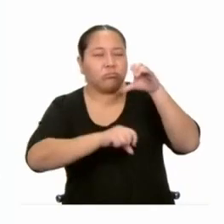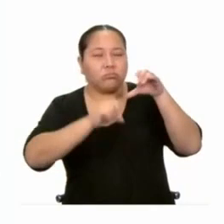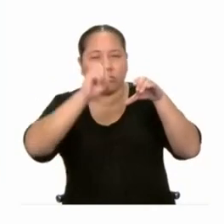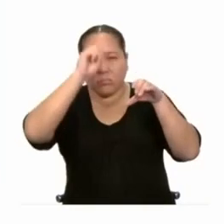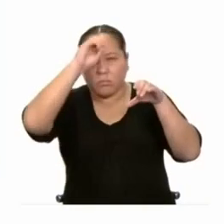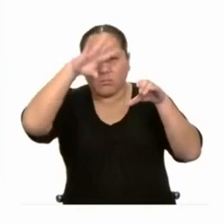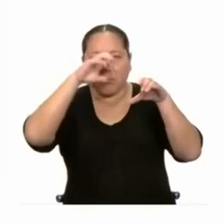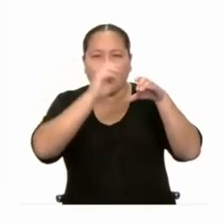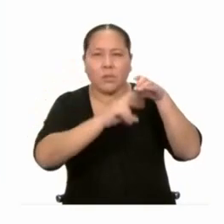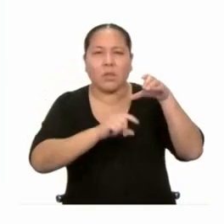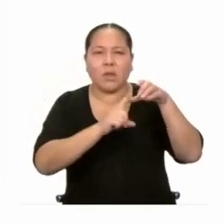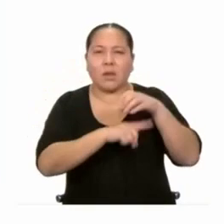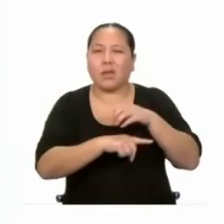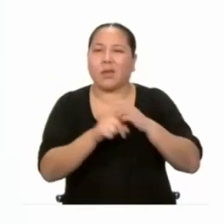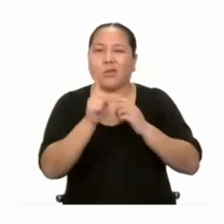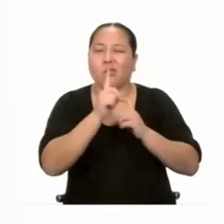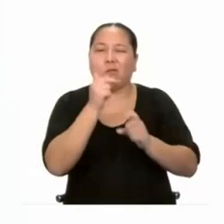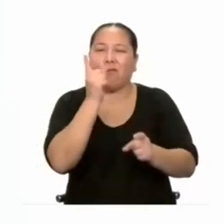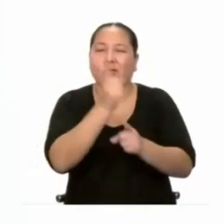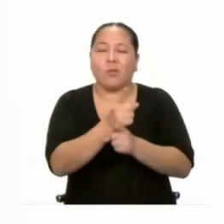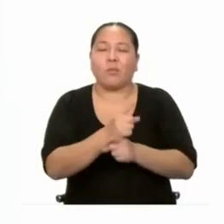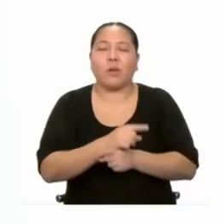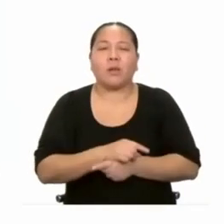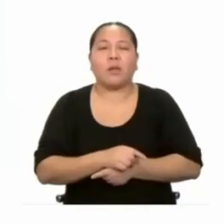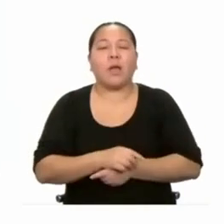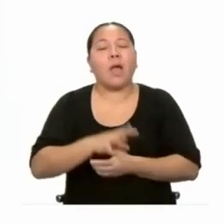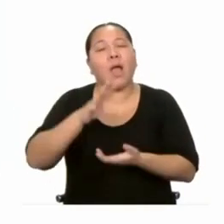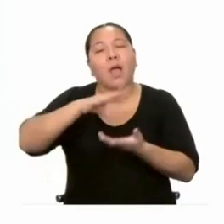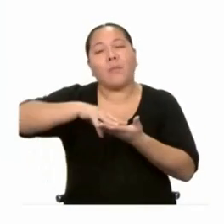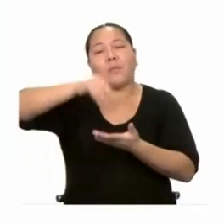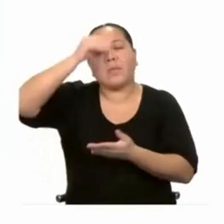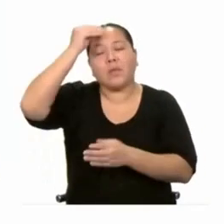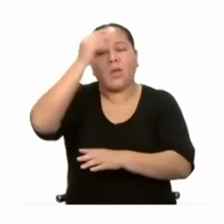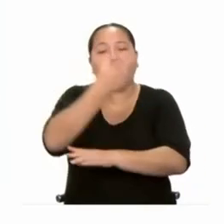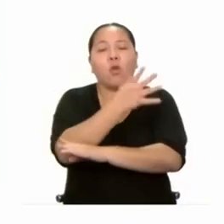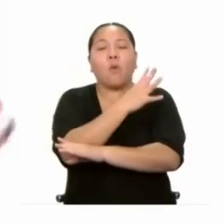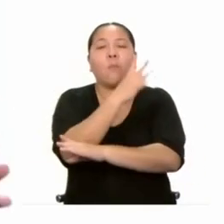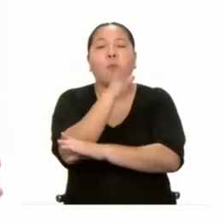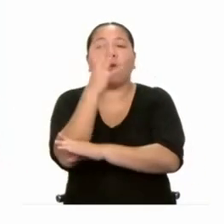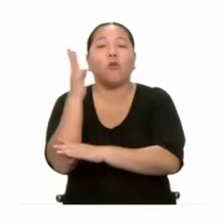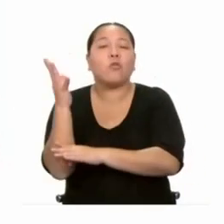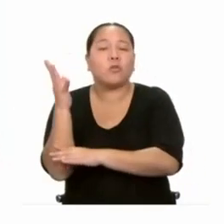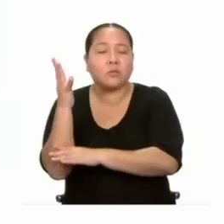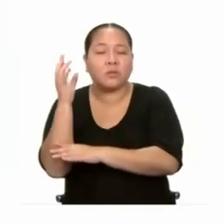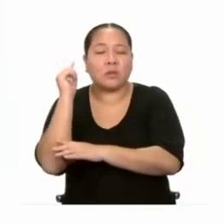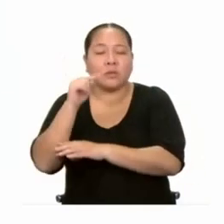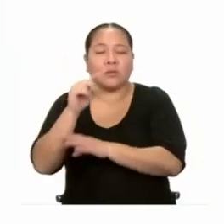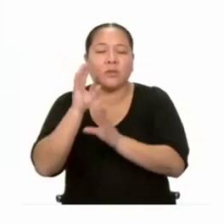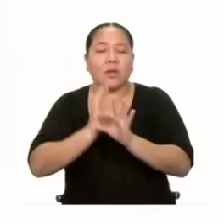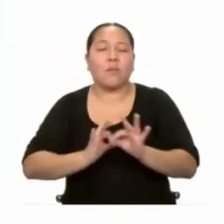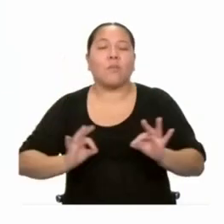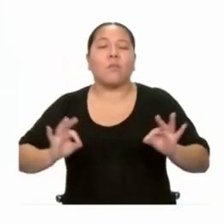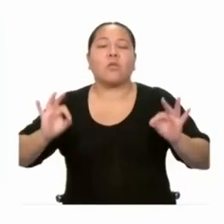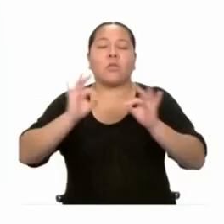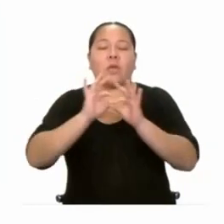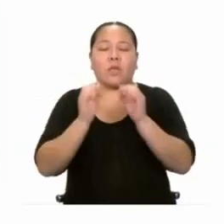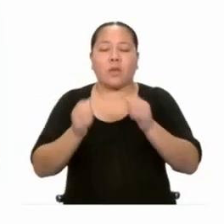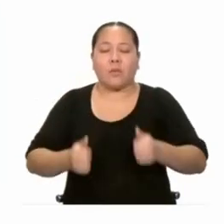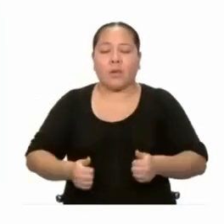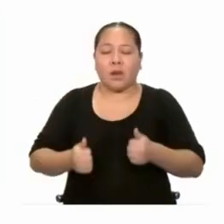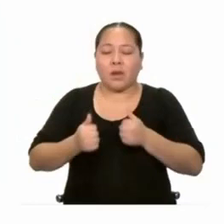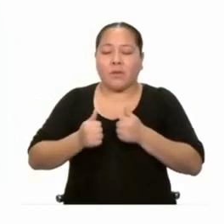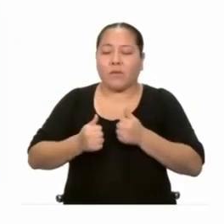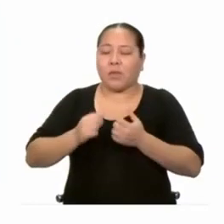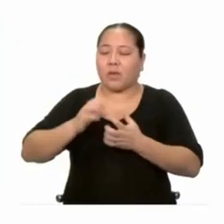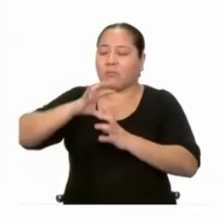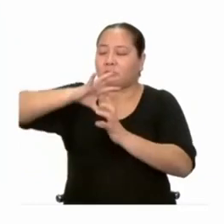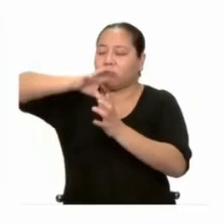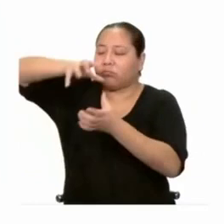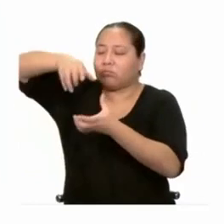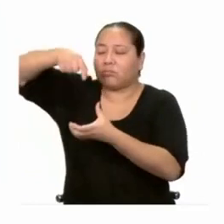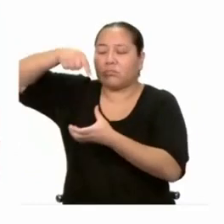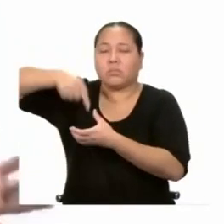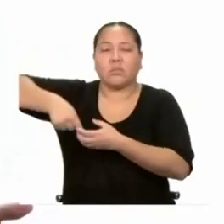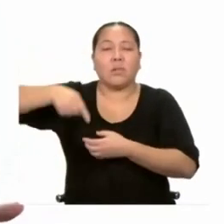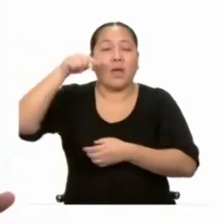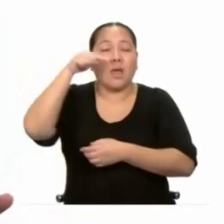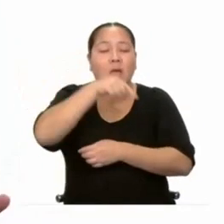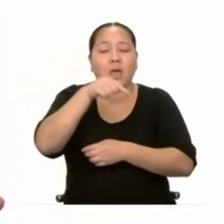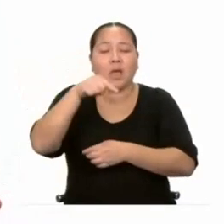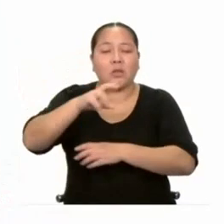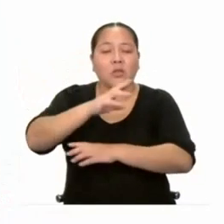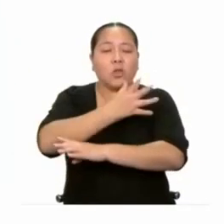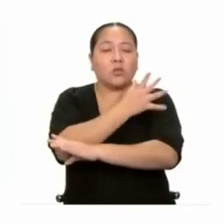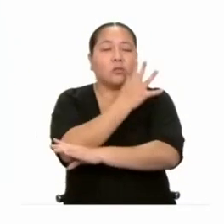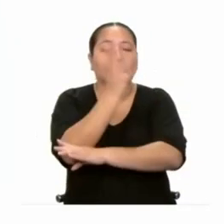los bosques tropicales son vitales para el soporte de vida de la humanidad y sabrán también cómo estos bosques se